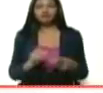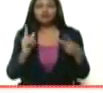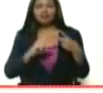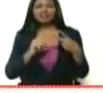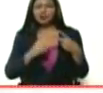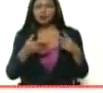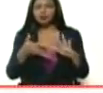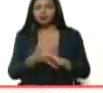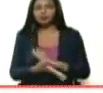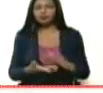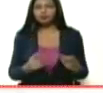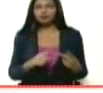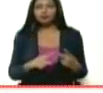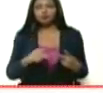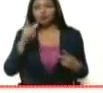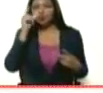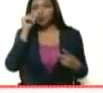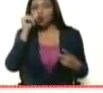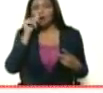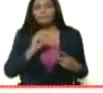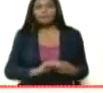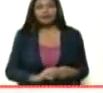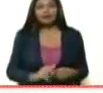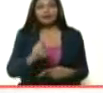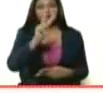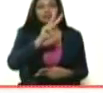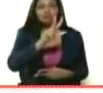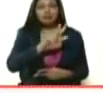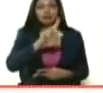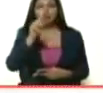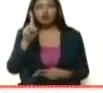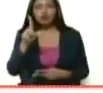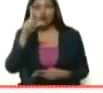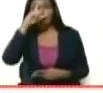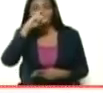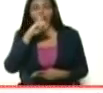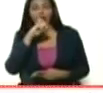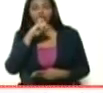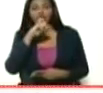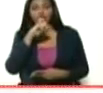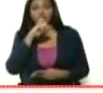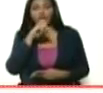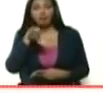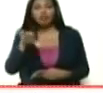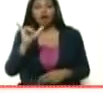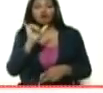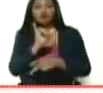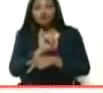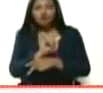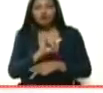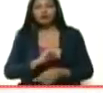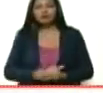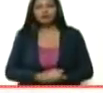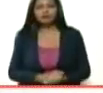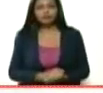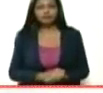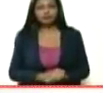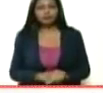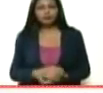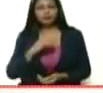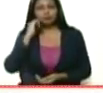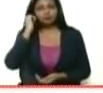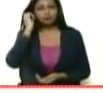caso, un masculino de 31 años del estado Sucre, nuevamente en el oriente del